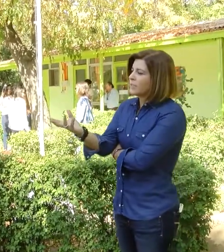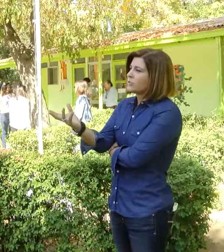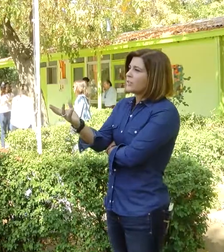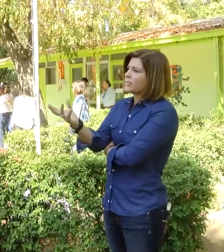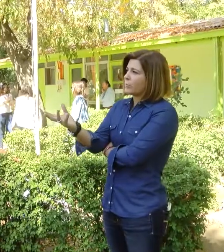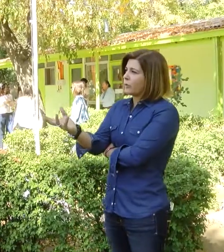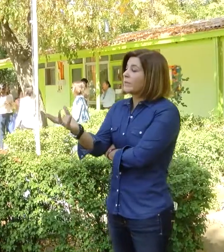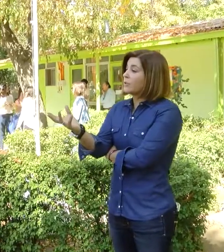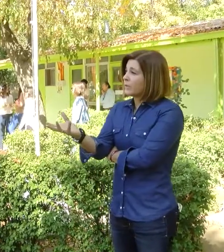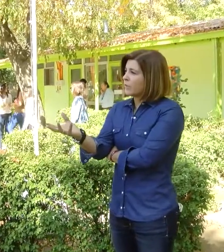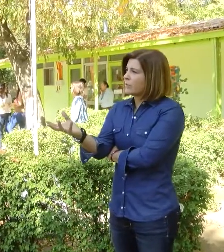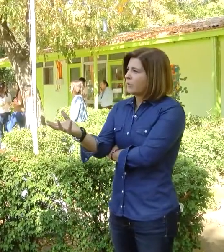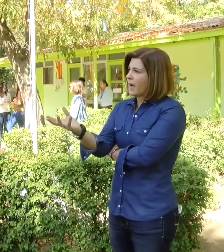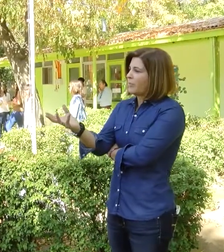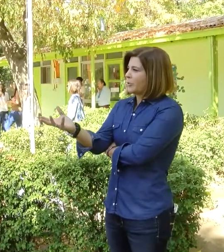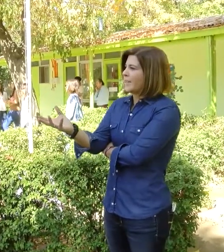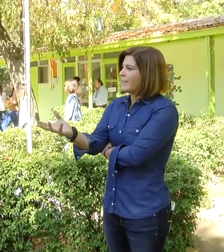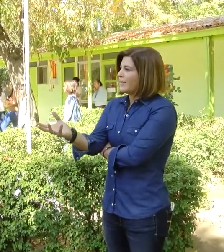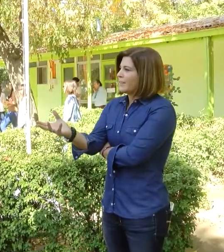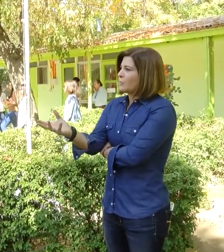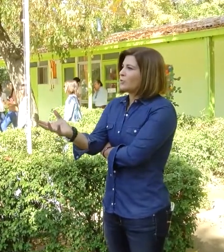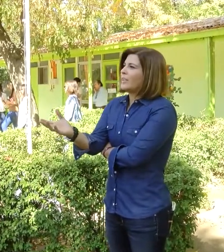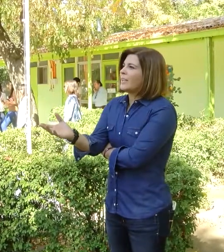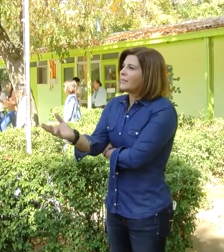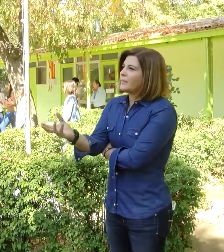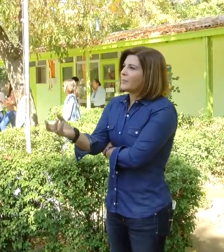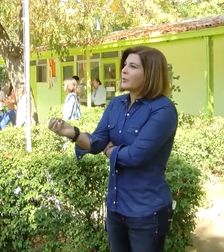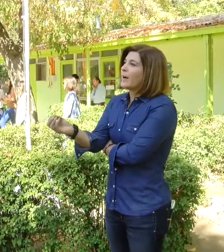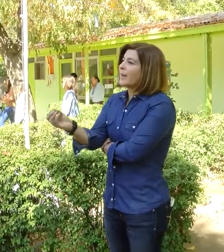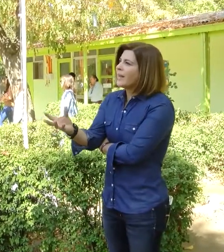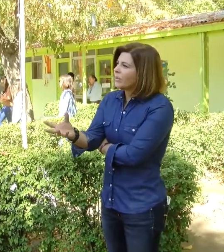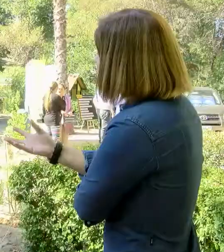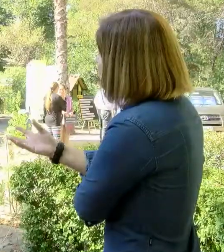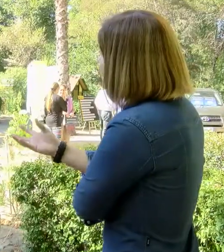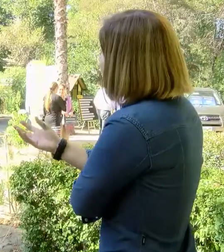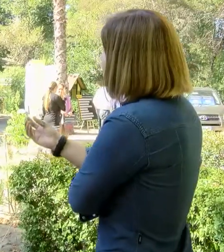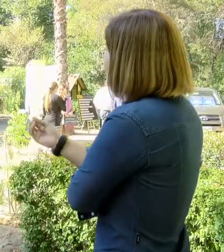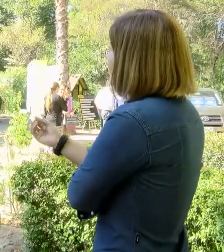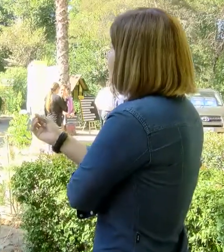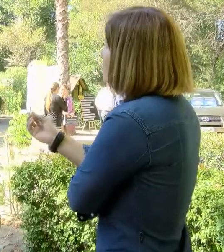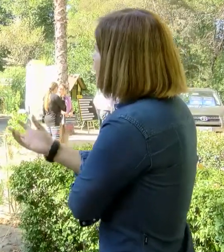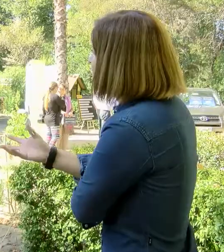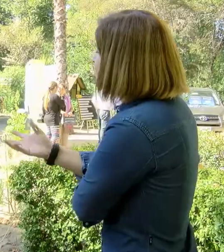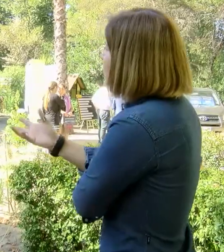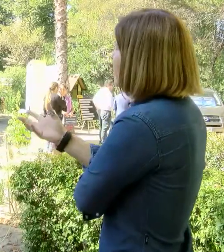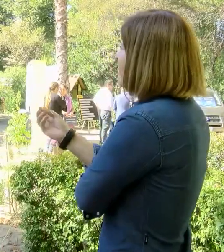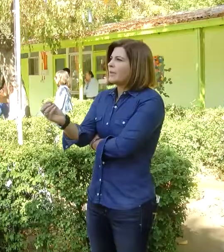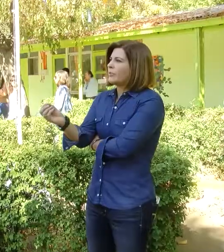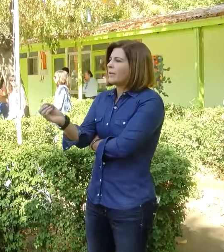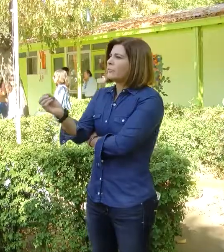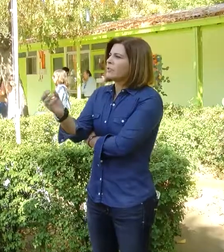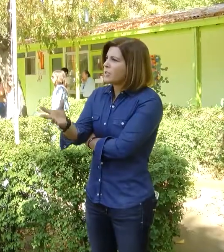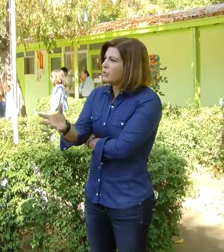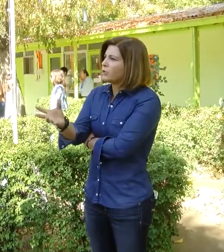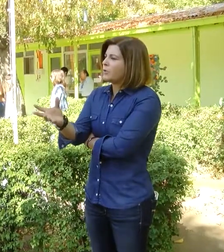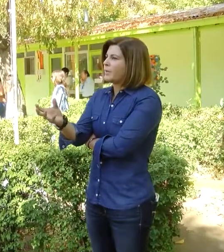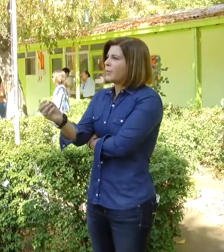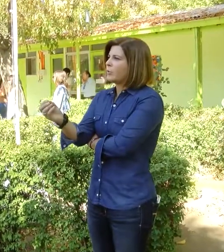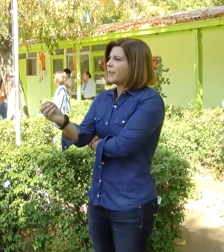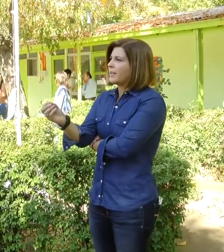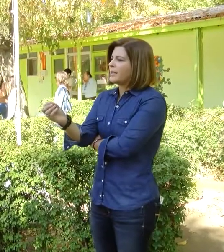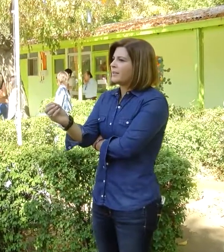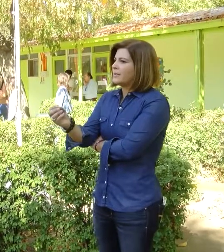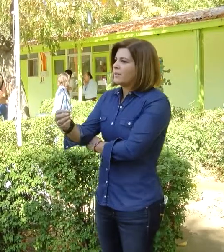en el Congreso y que se apruebe y que el gobierno apoya. Muchos dirán, pero es más caro, atención con esto, porque, a ver, ¿nos da el bolsillo o no